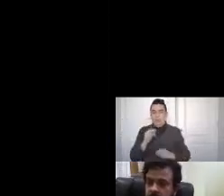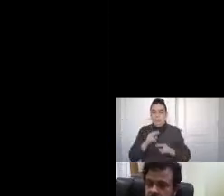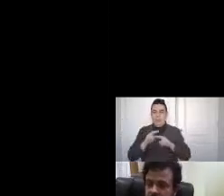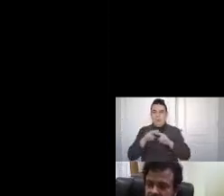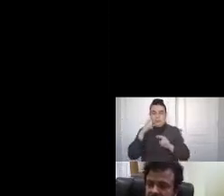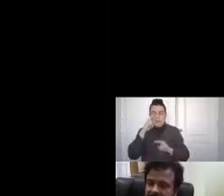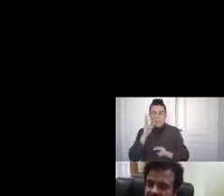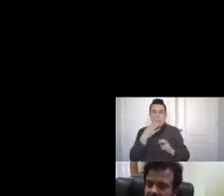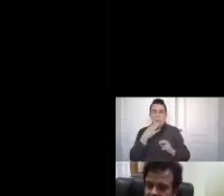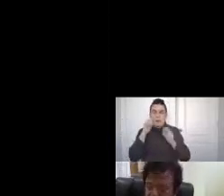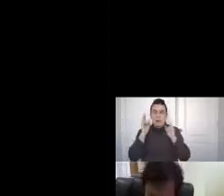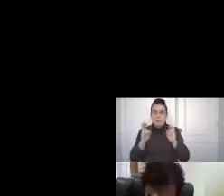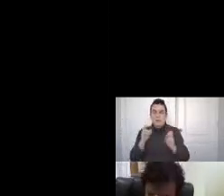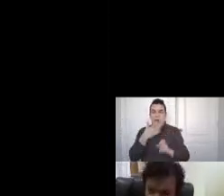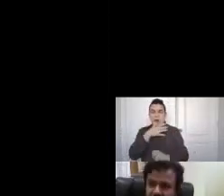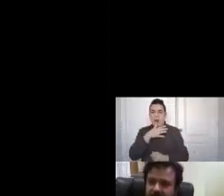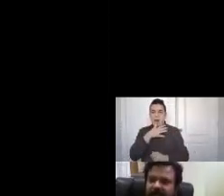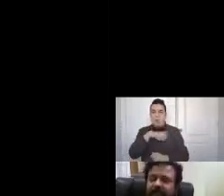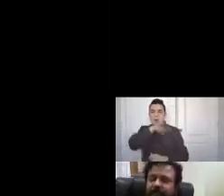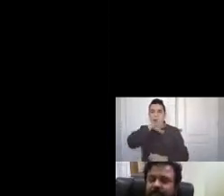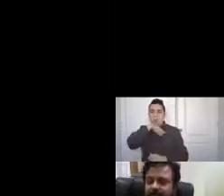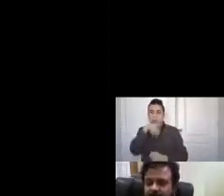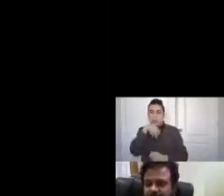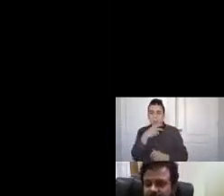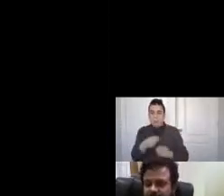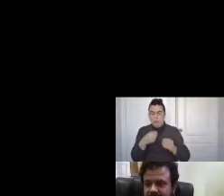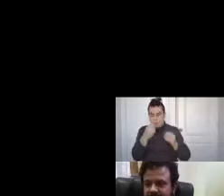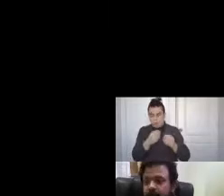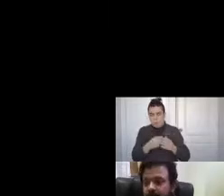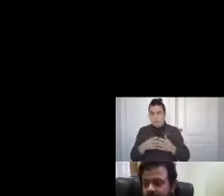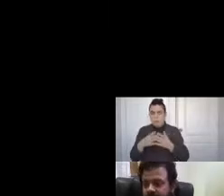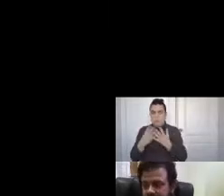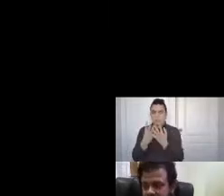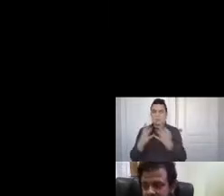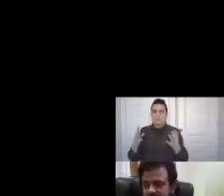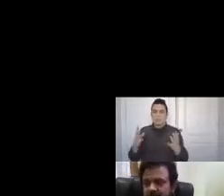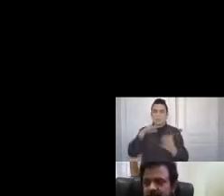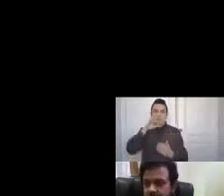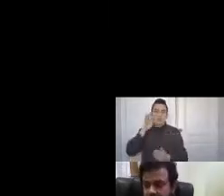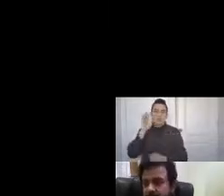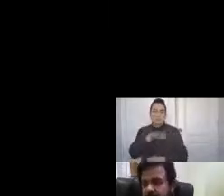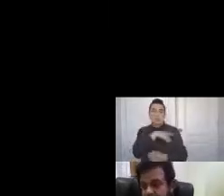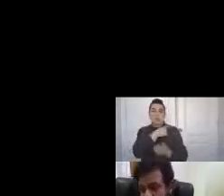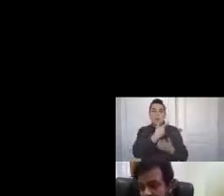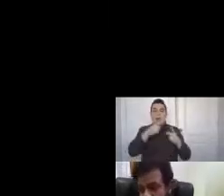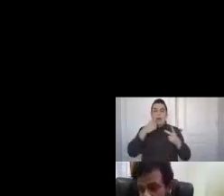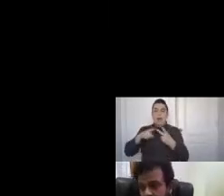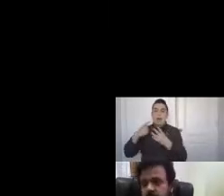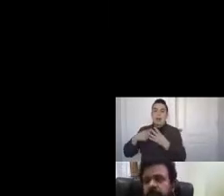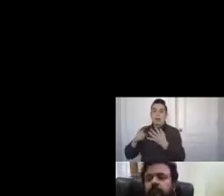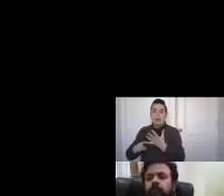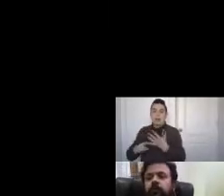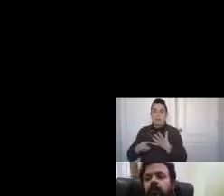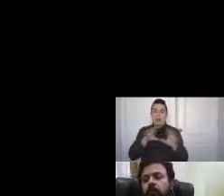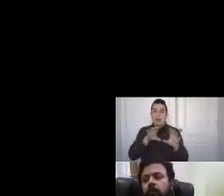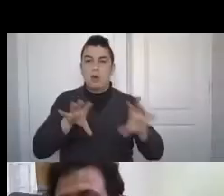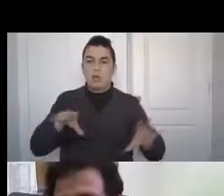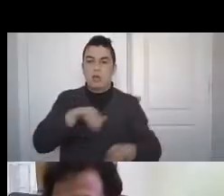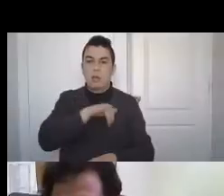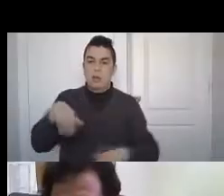lo tanto, hay que tener muy claro que cada epidemia que nos ha pasado nos ha dejado un aprendizaje, y después de eso,